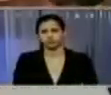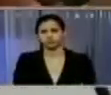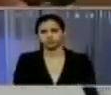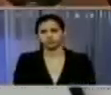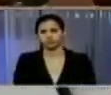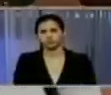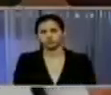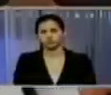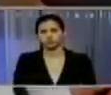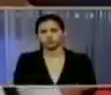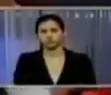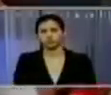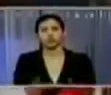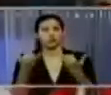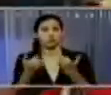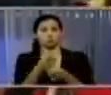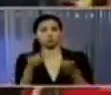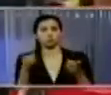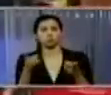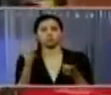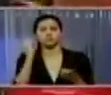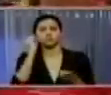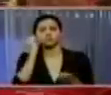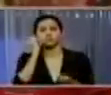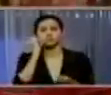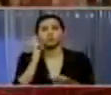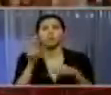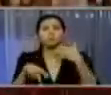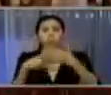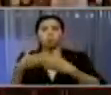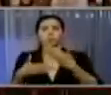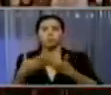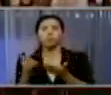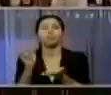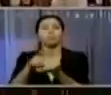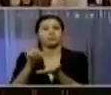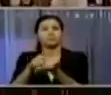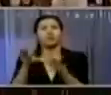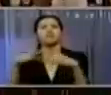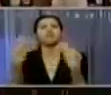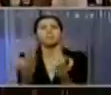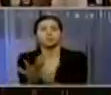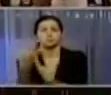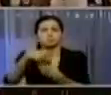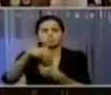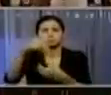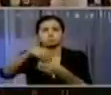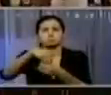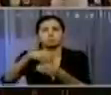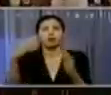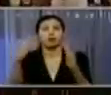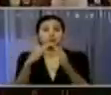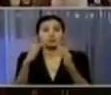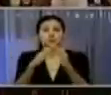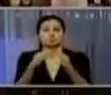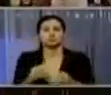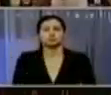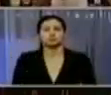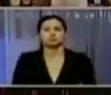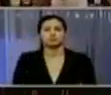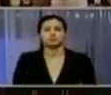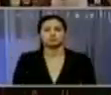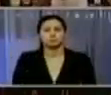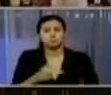Y mientras tanto que ustedes vayan insertándose como familias en las viviendas a terminar y